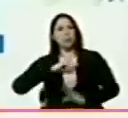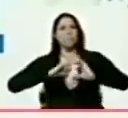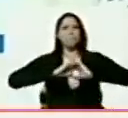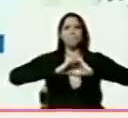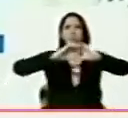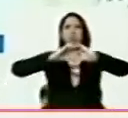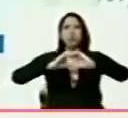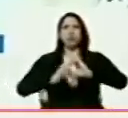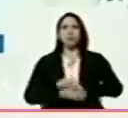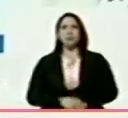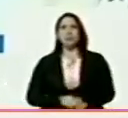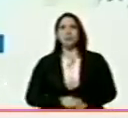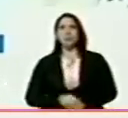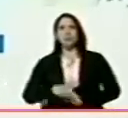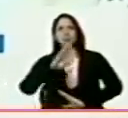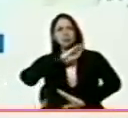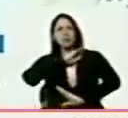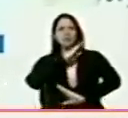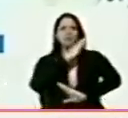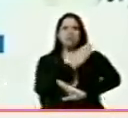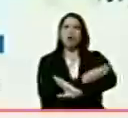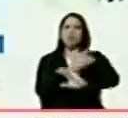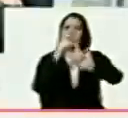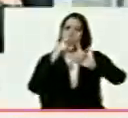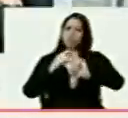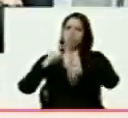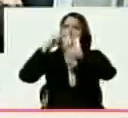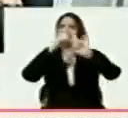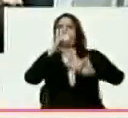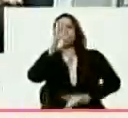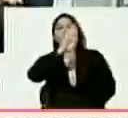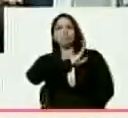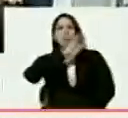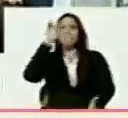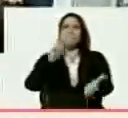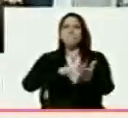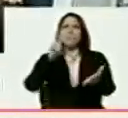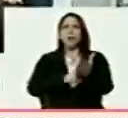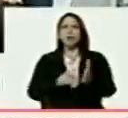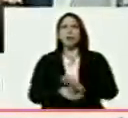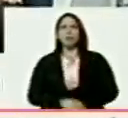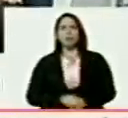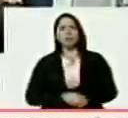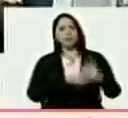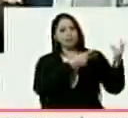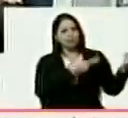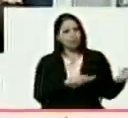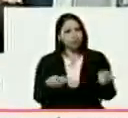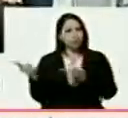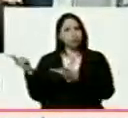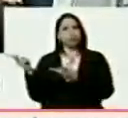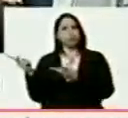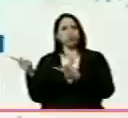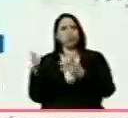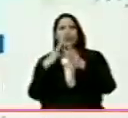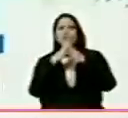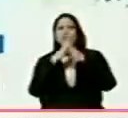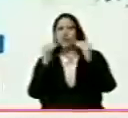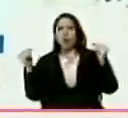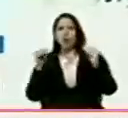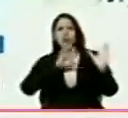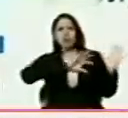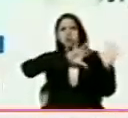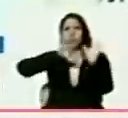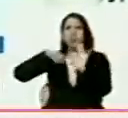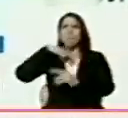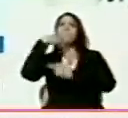corazones, con la fuerza de la palabra y de la verdad, le damos la bienvenida a todos los delegados